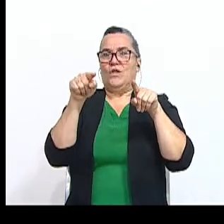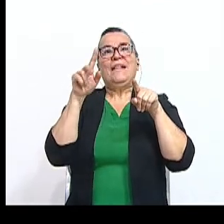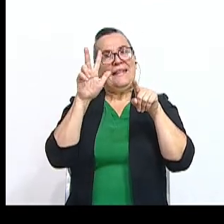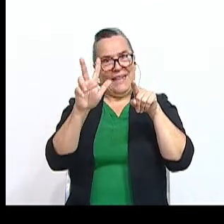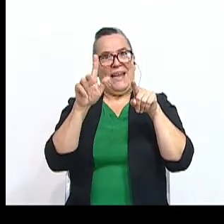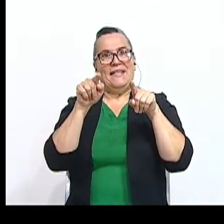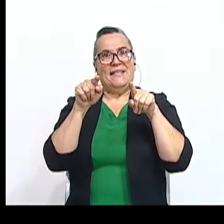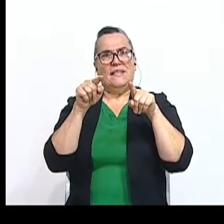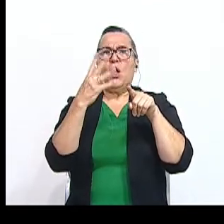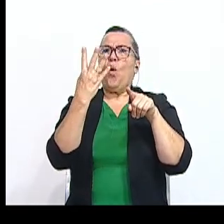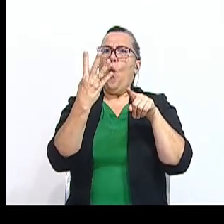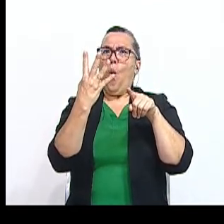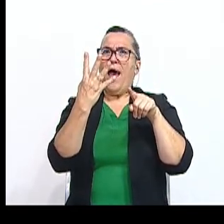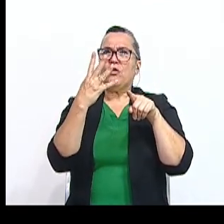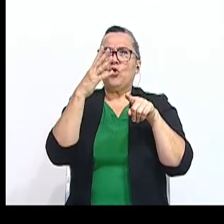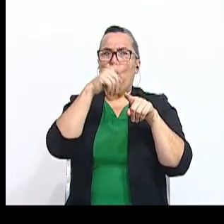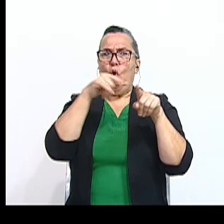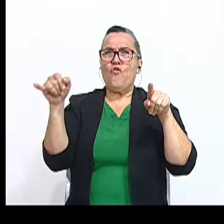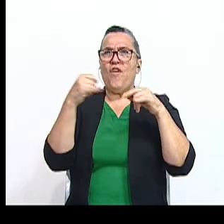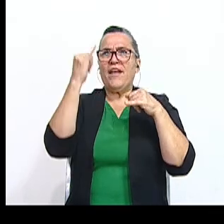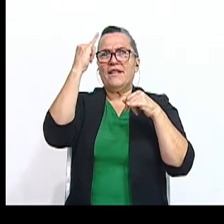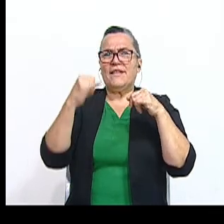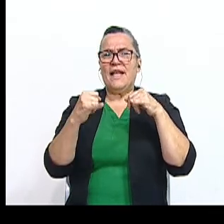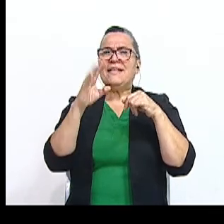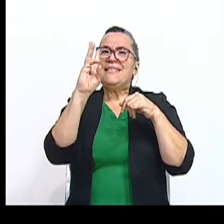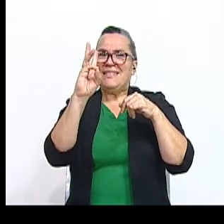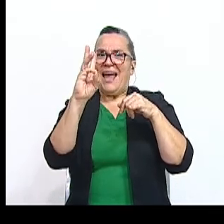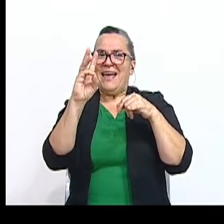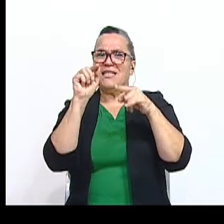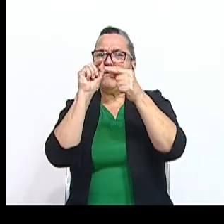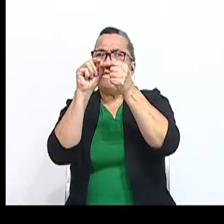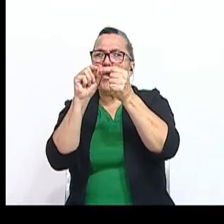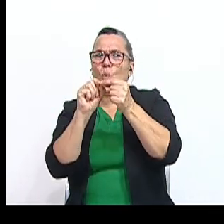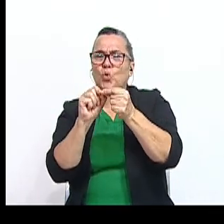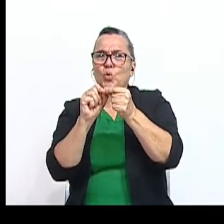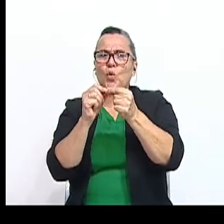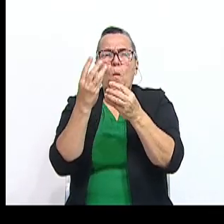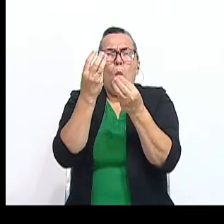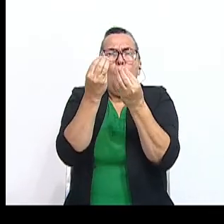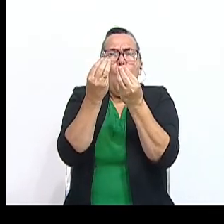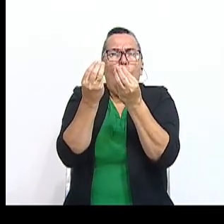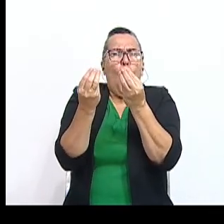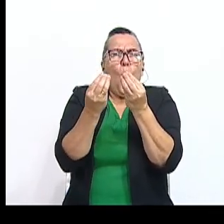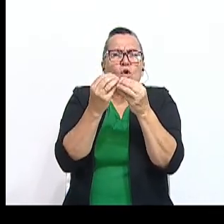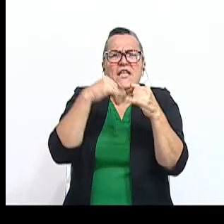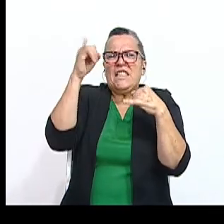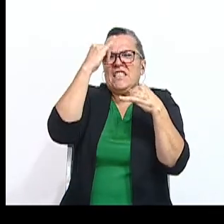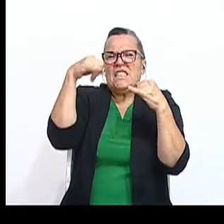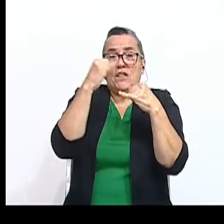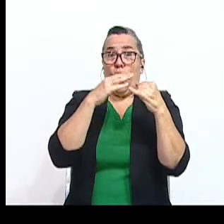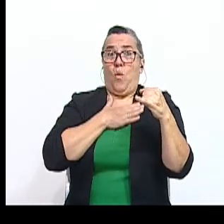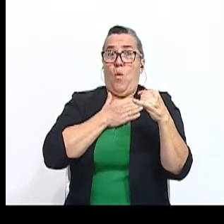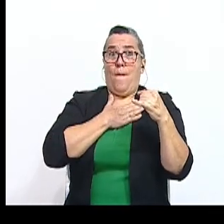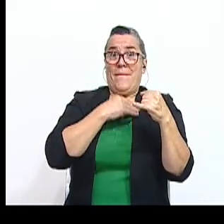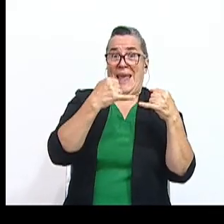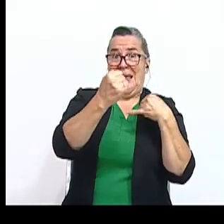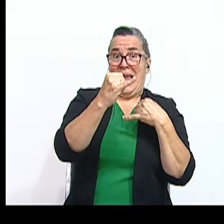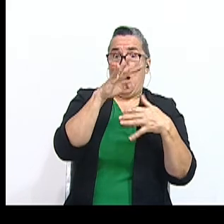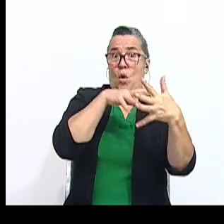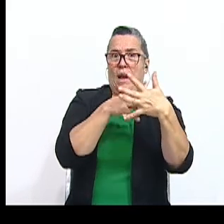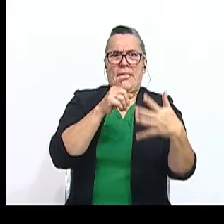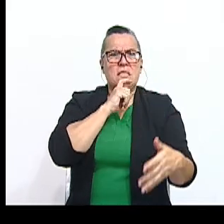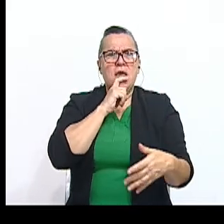intersección. Y 4 rectas serían 6 puntos. Y cuando son muchas rectas, como un hilorama, es muy